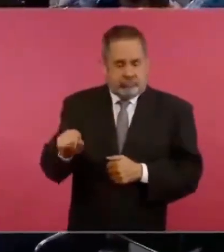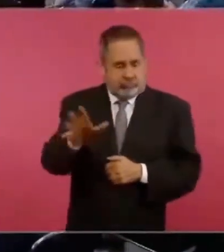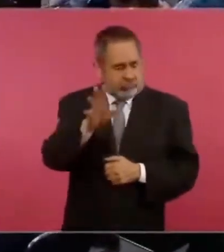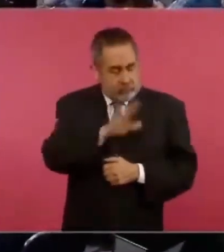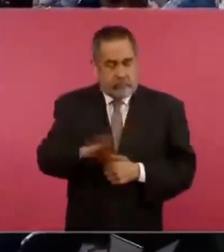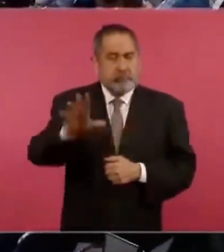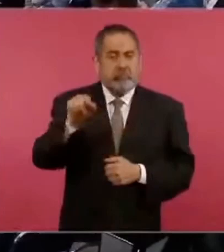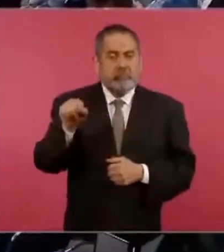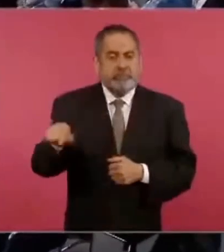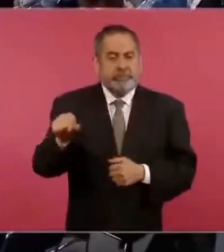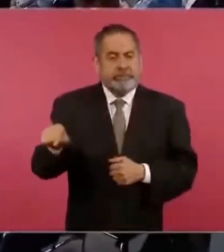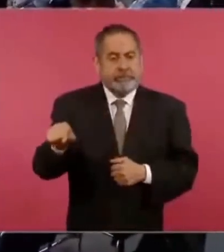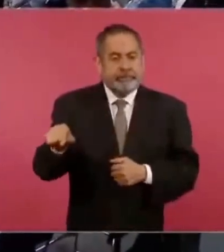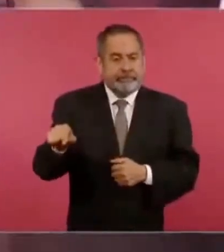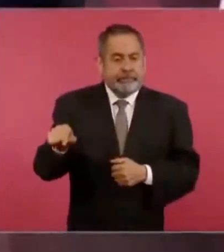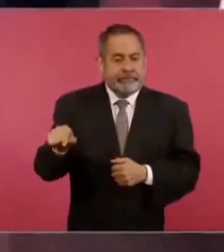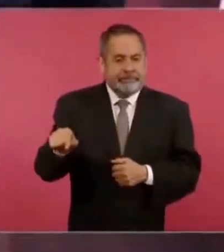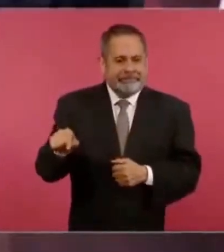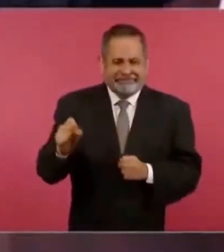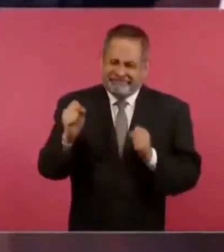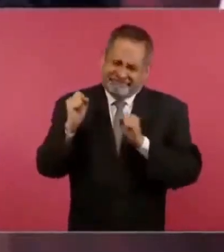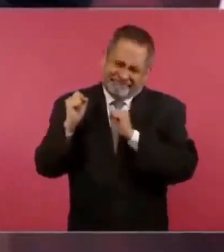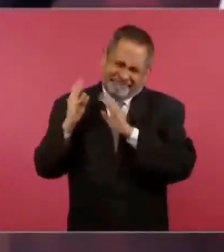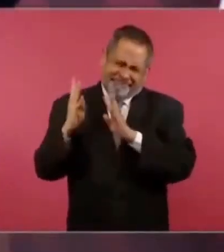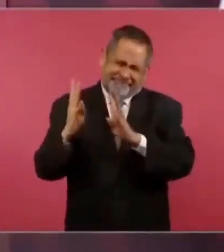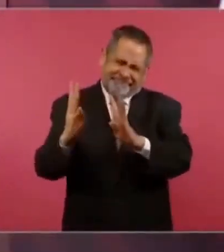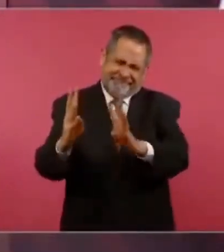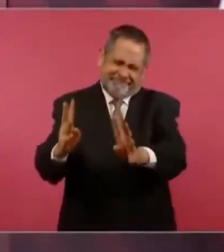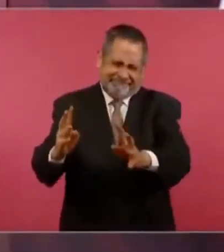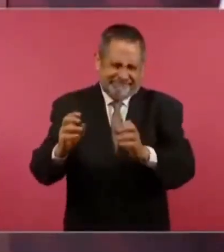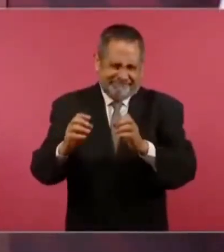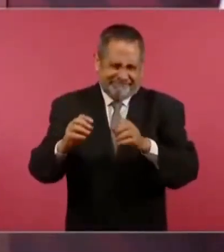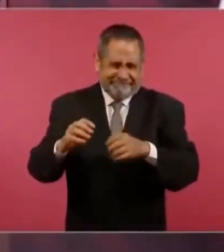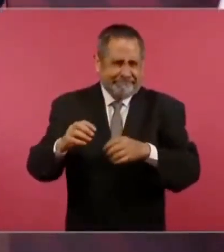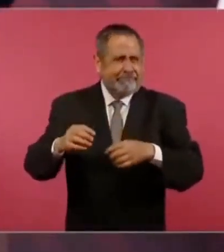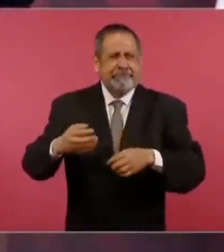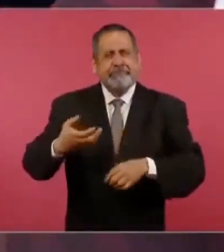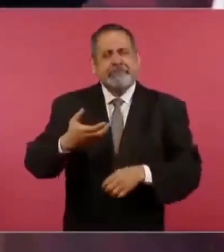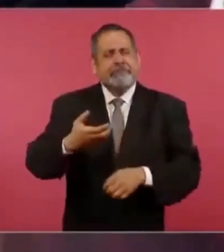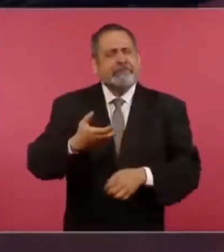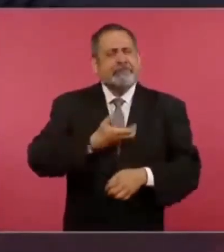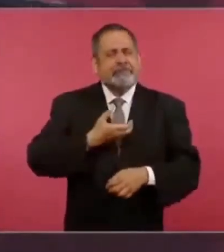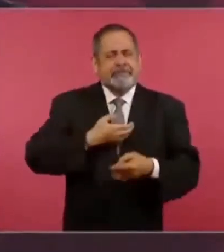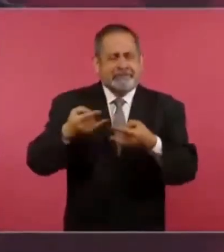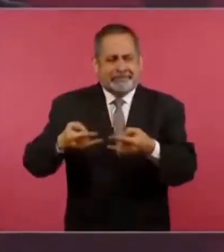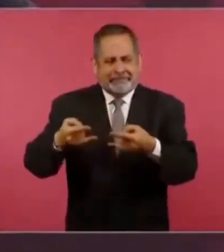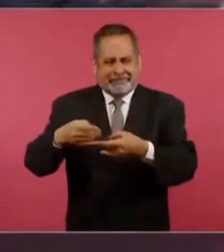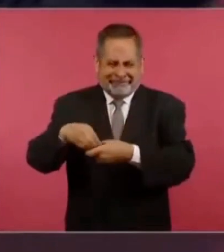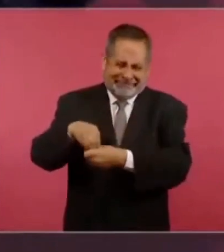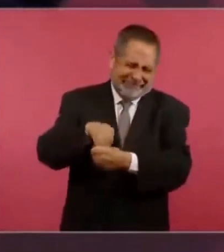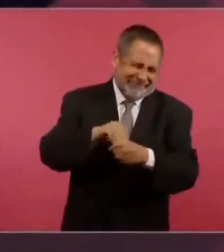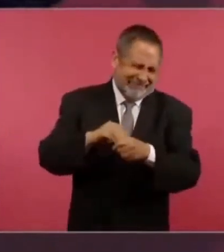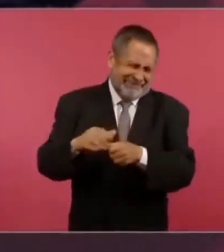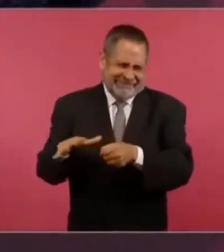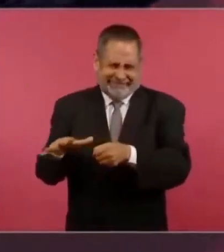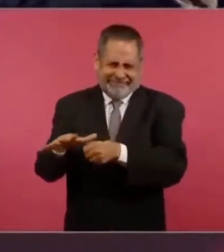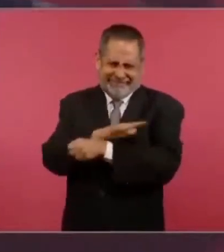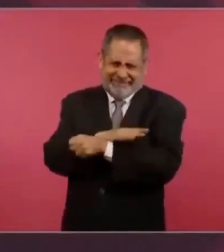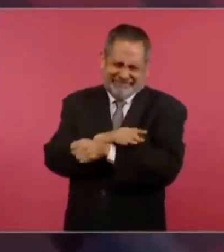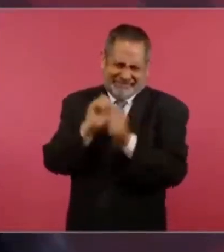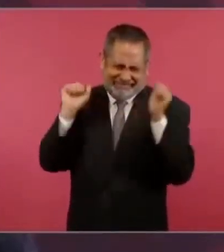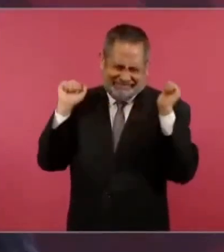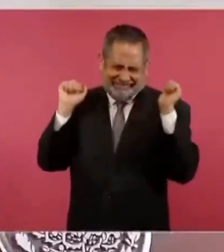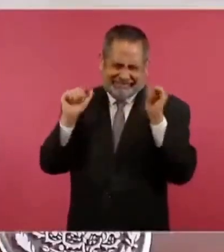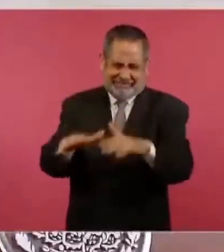increíble, vallas y la plaza a reventar, todo el pueblo ahí.